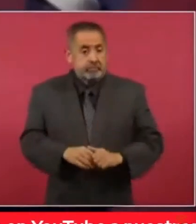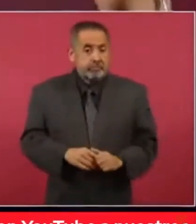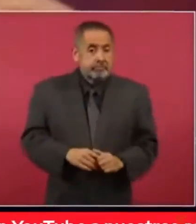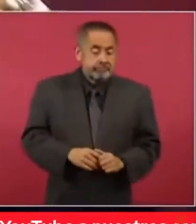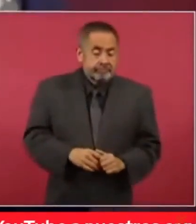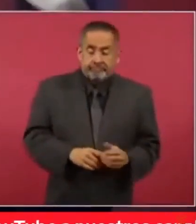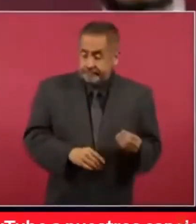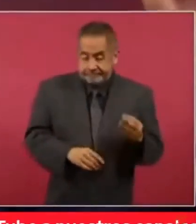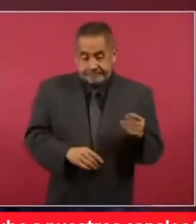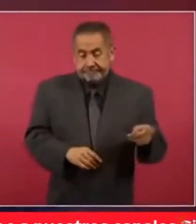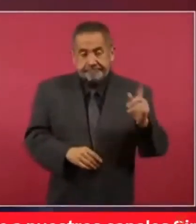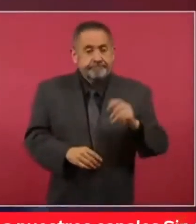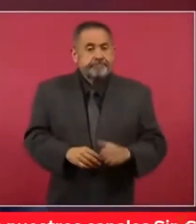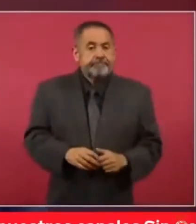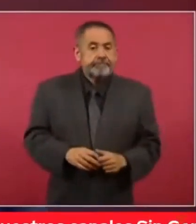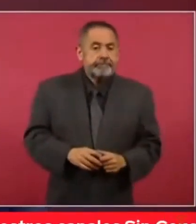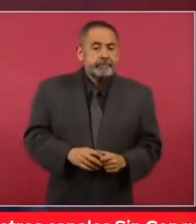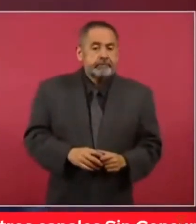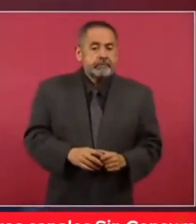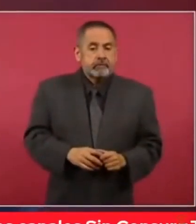de